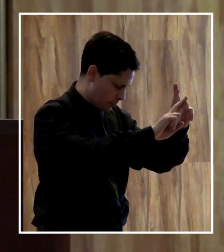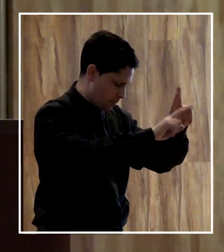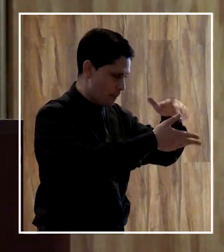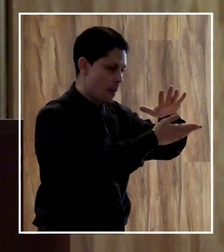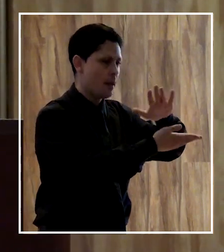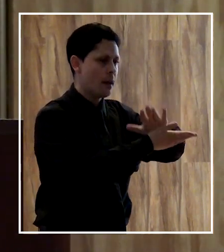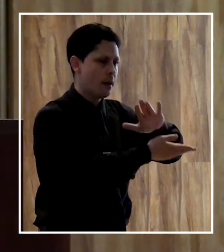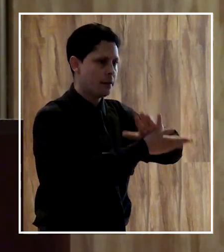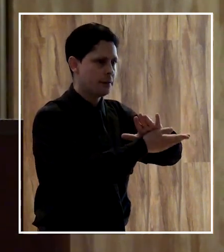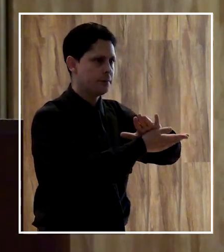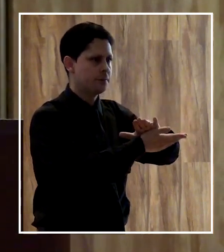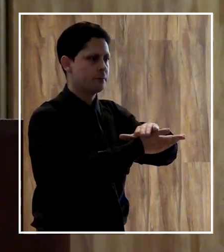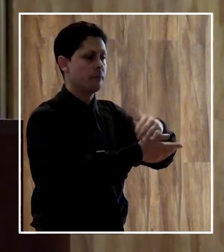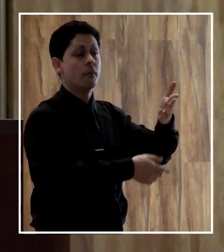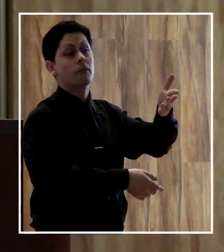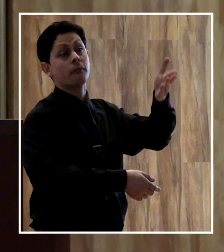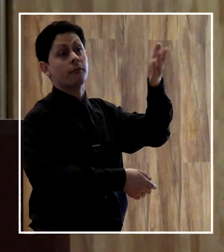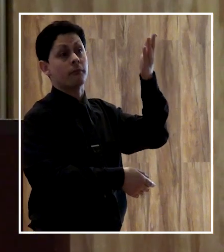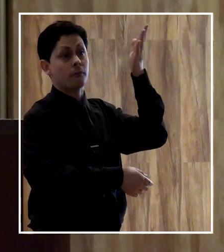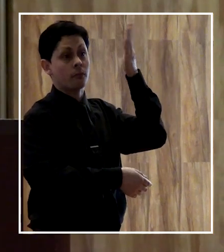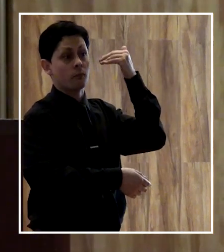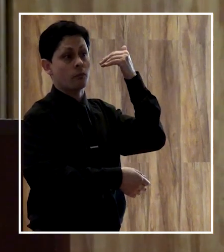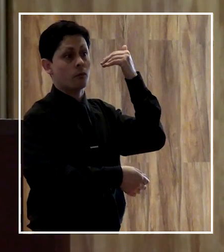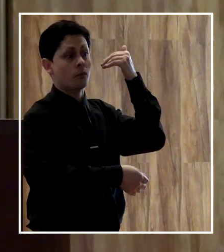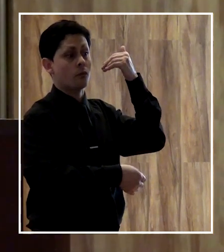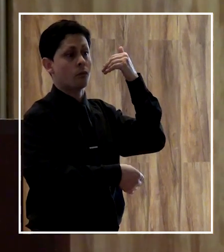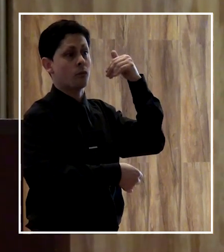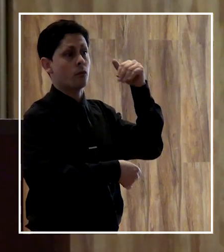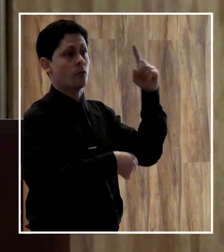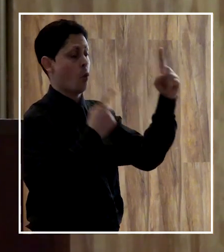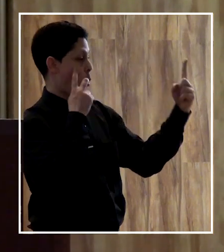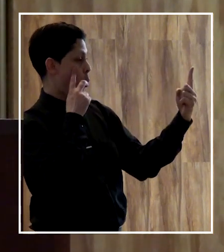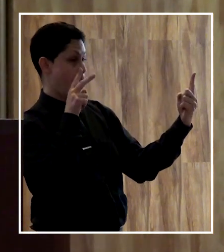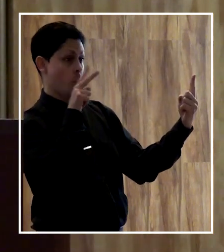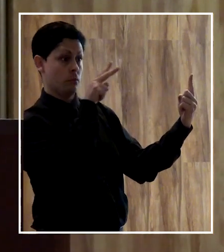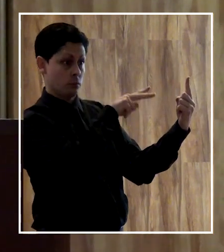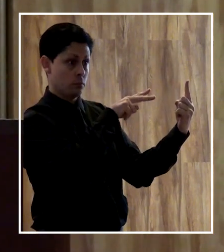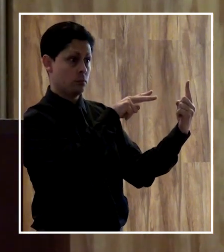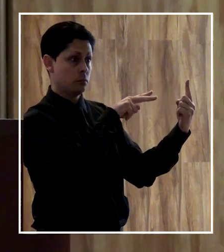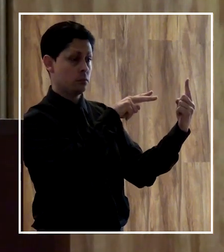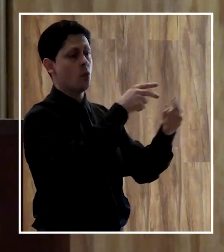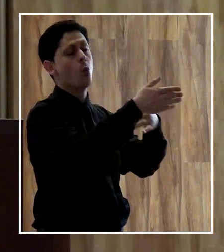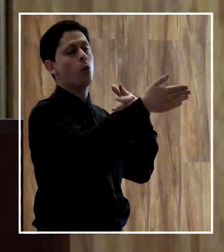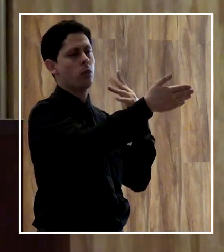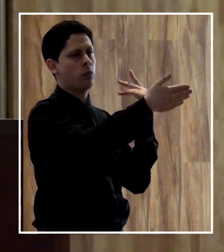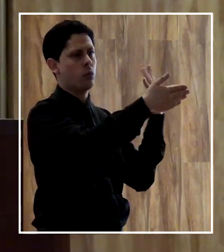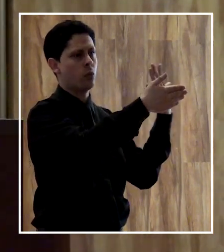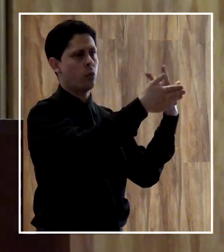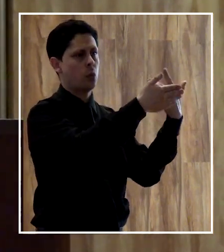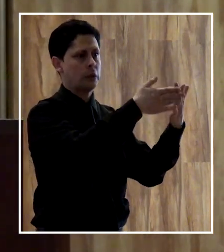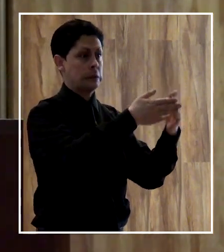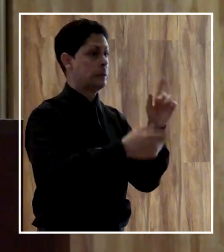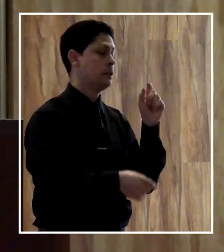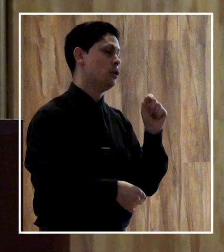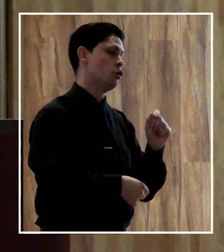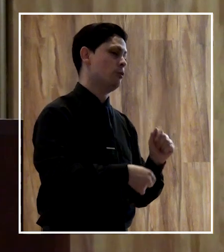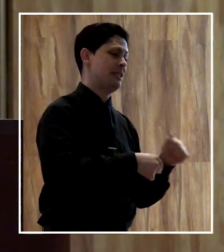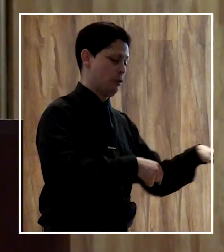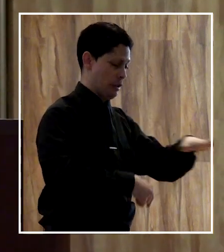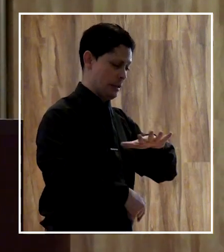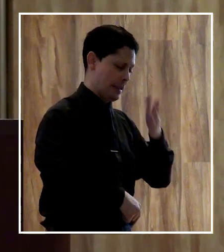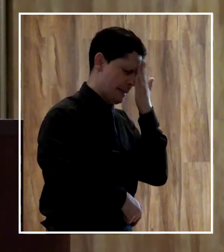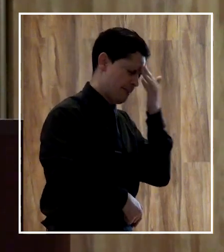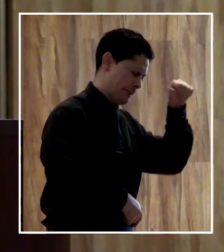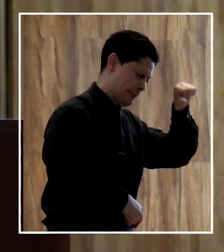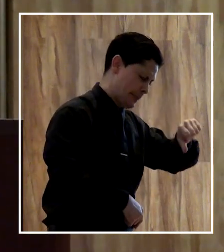reconocimiento a quien ha sido un referente viviente de la trayectoria, con luces y con sombras,